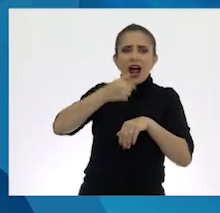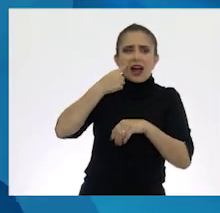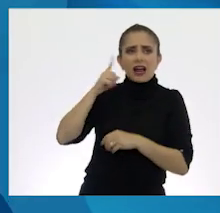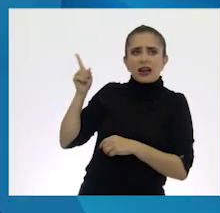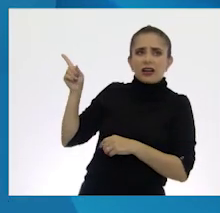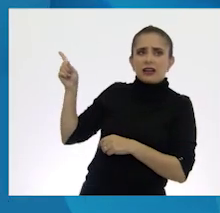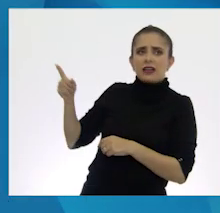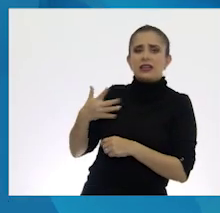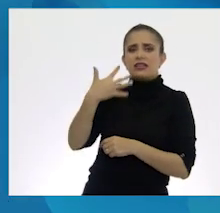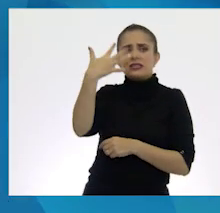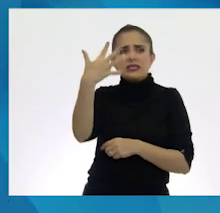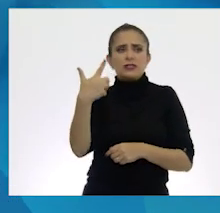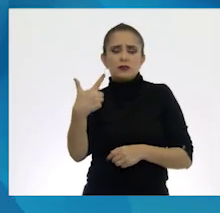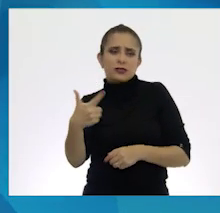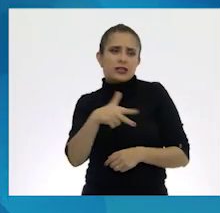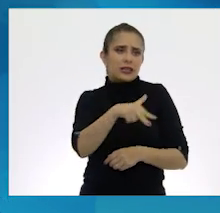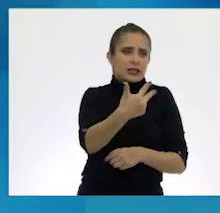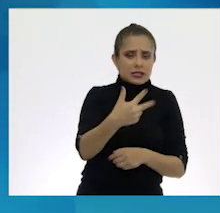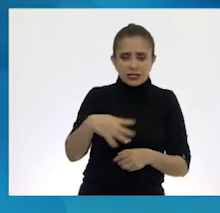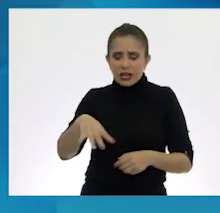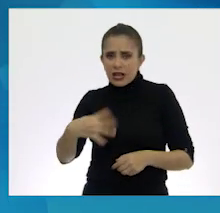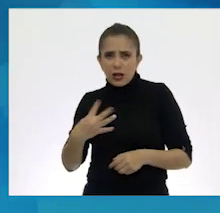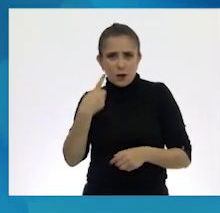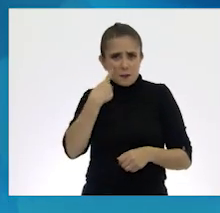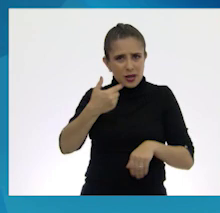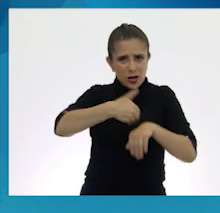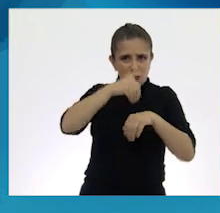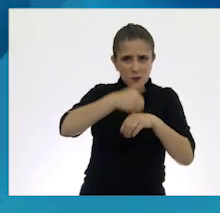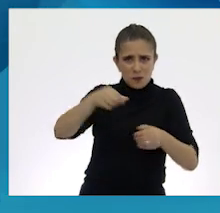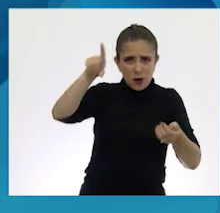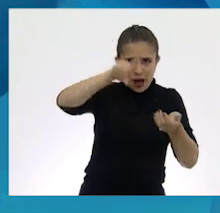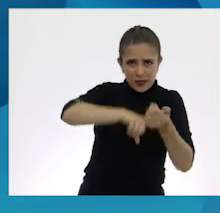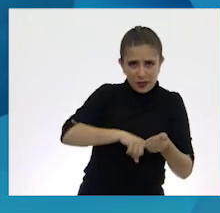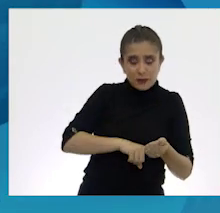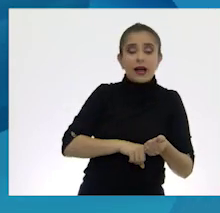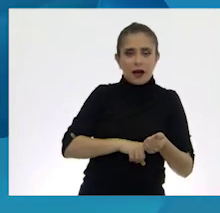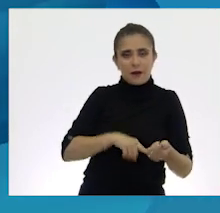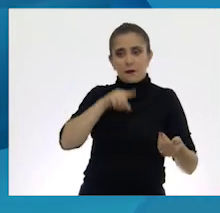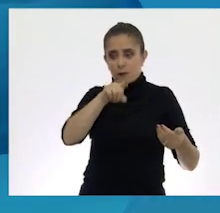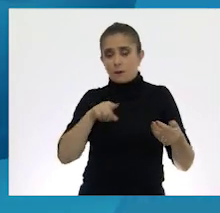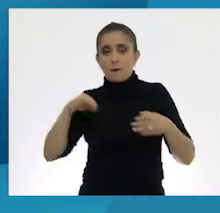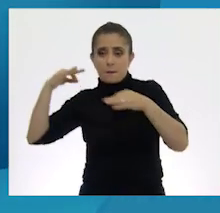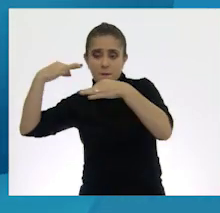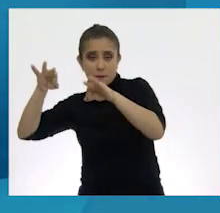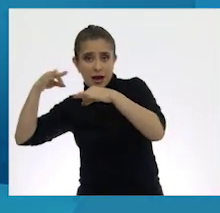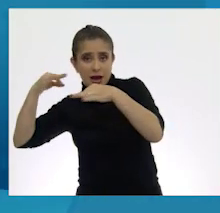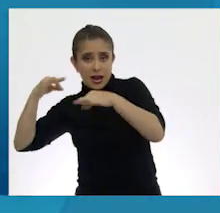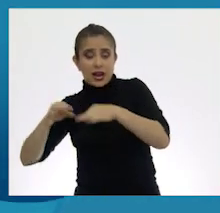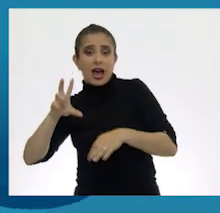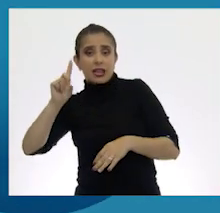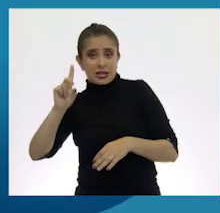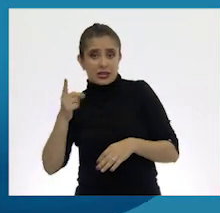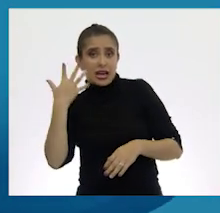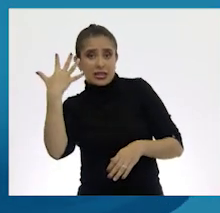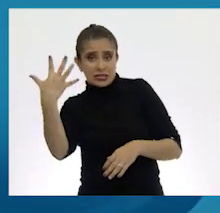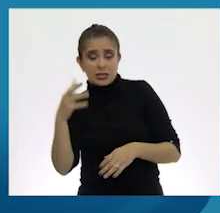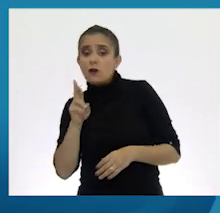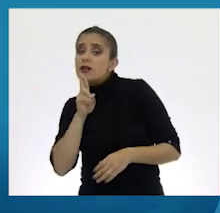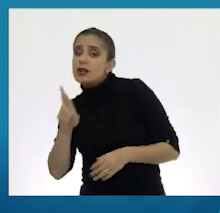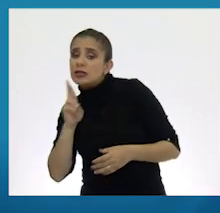asignado. ¿Por qué? Porque cuando ustedes resuelvan el desafío 17 de la página